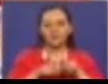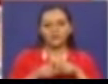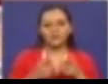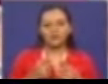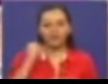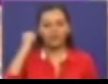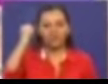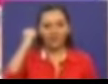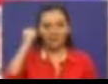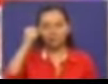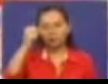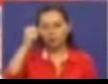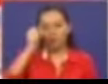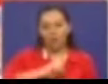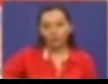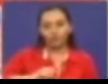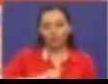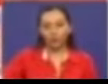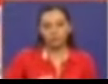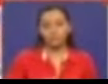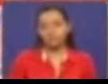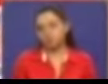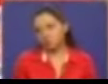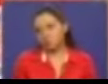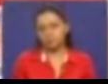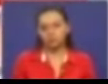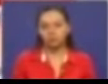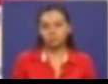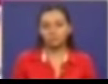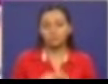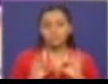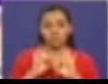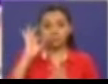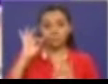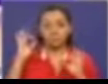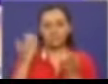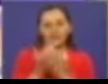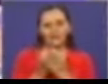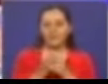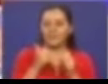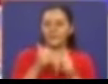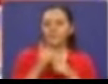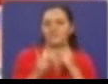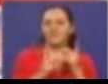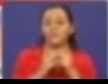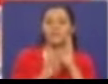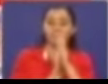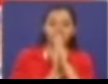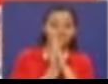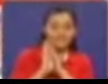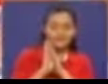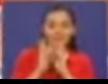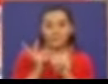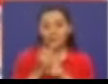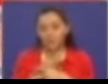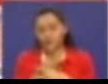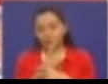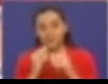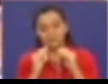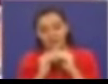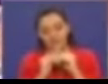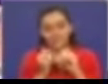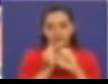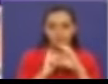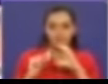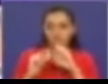derechos de propiedad, etcétera. Así nos hacen en todo, ¿no? Los indicadores económicos, perfecto. Crecimiento del Producto Interno Bruto, ingreso per